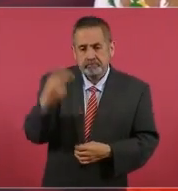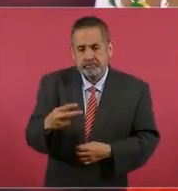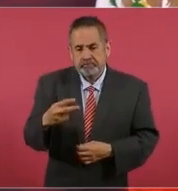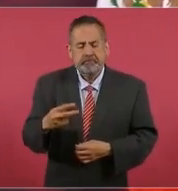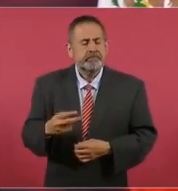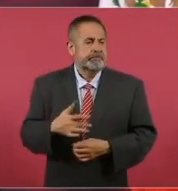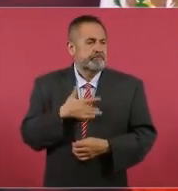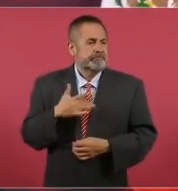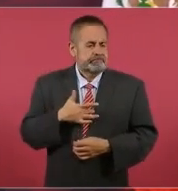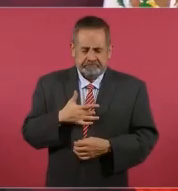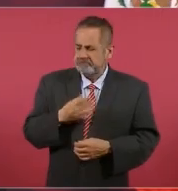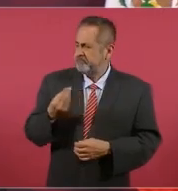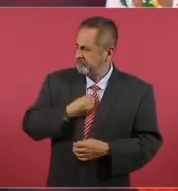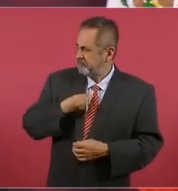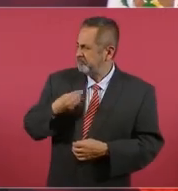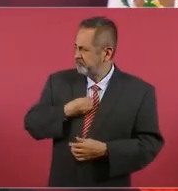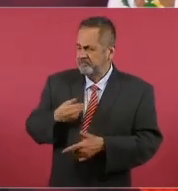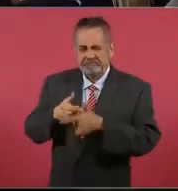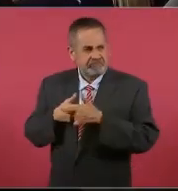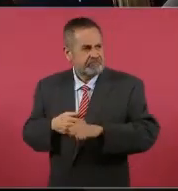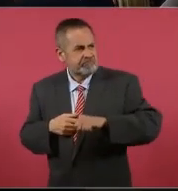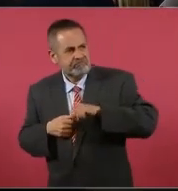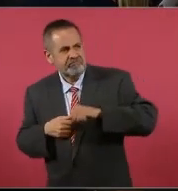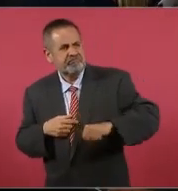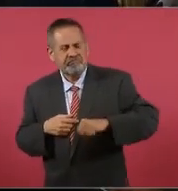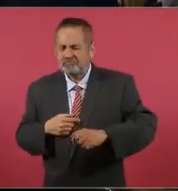podemos resistir,